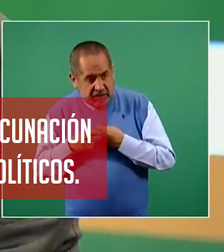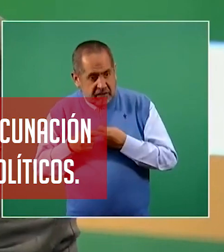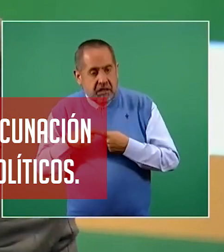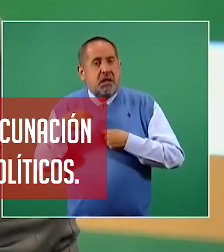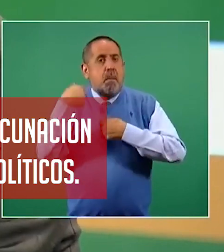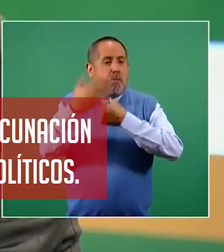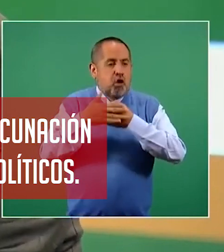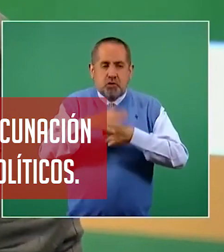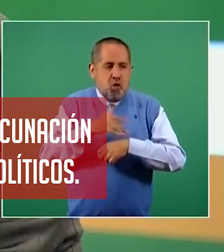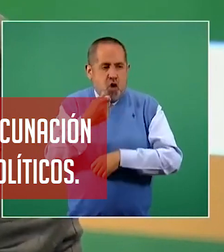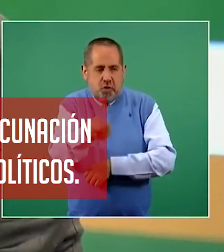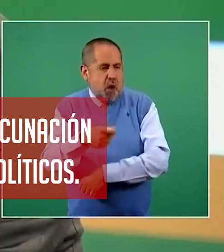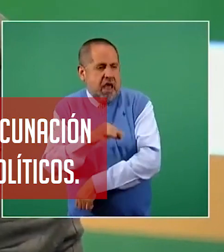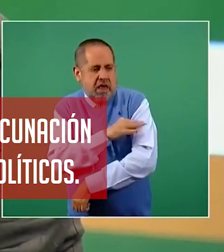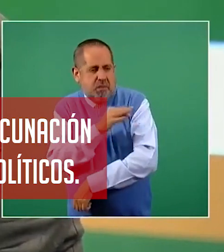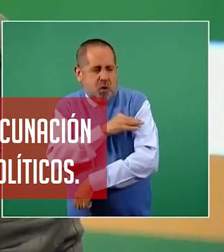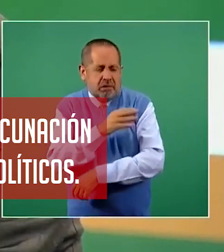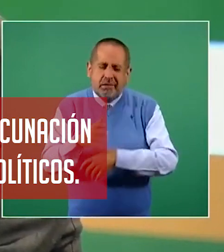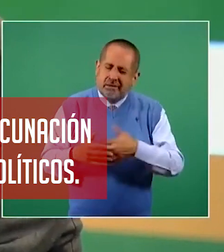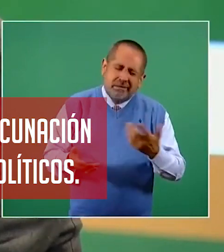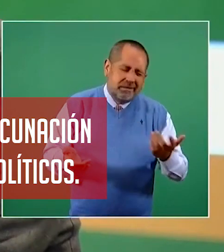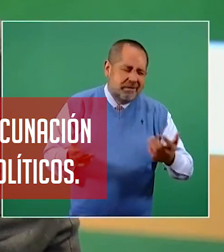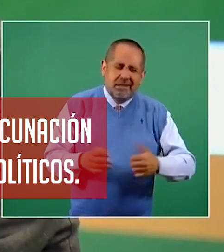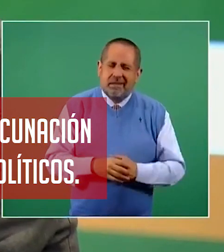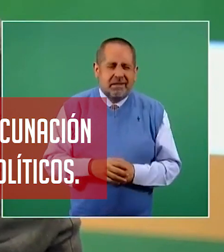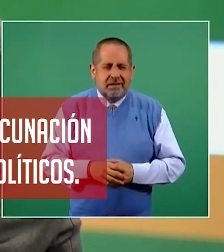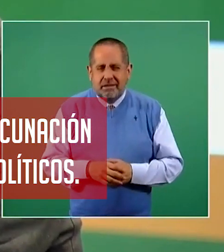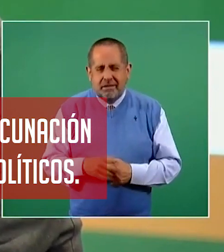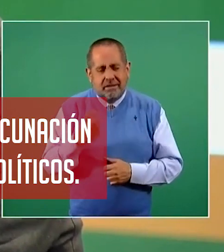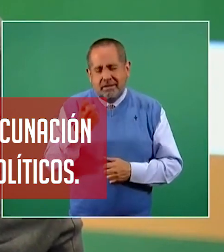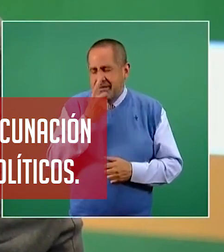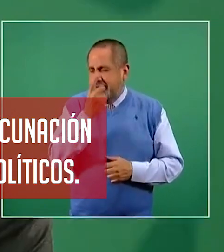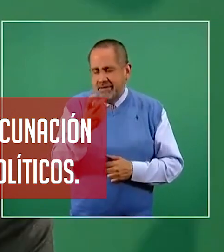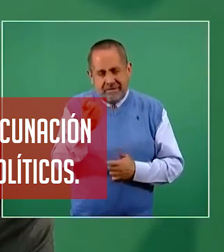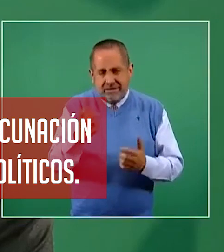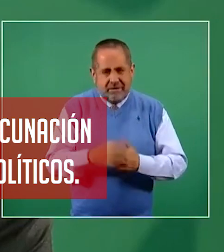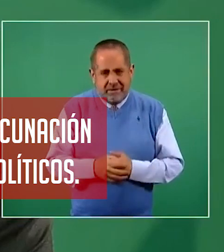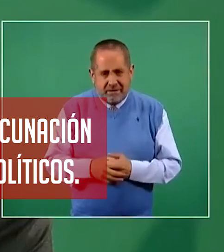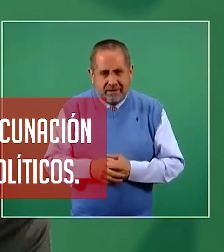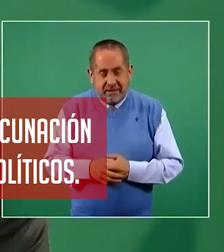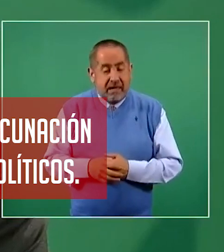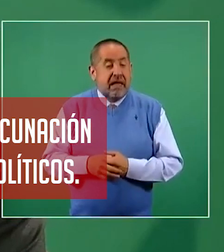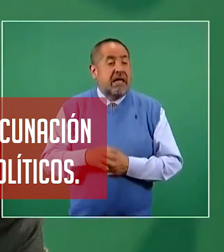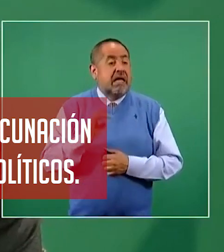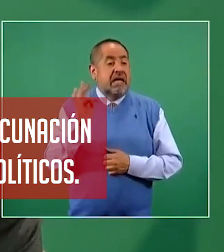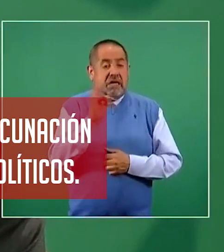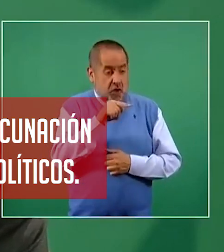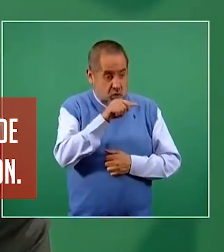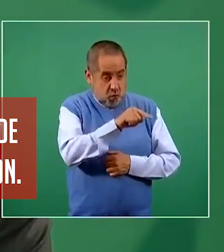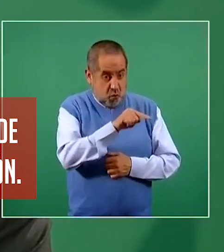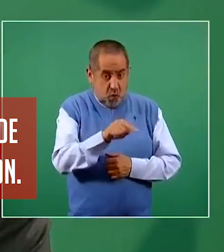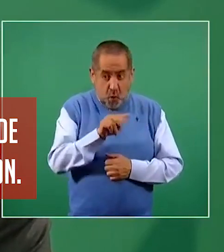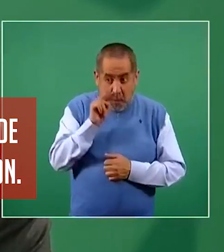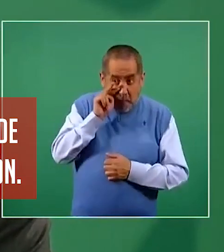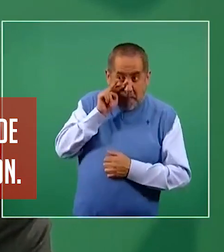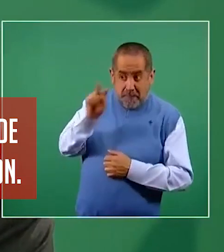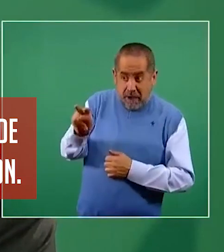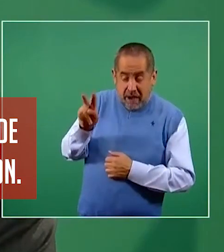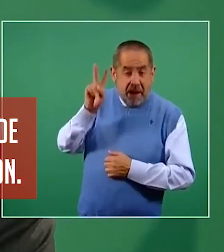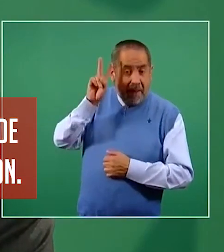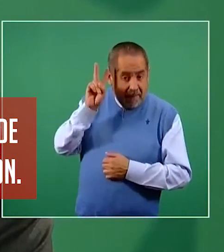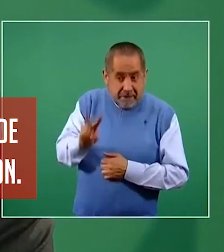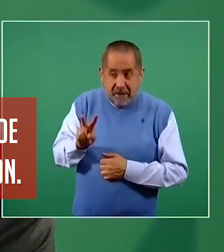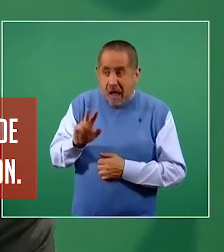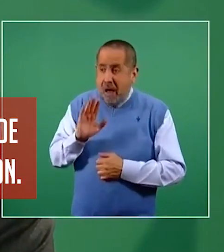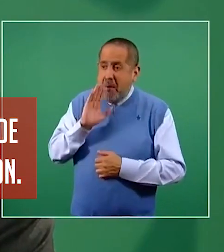tiene relación con partidos políticos, por lo que invitó a la sociedad a denunciar los usos de la vacuna en este sentido. Además, manifestó